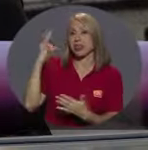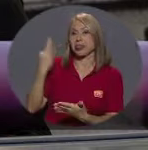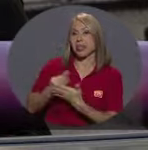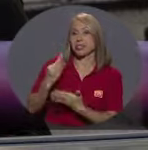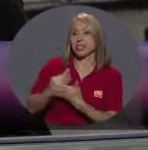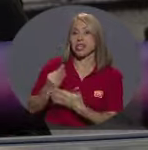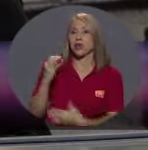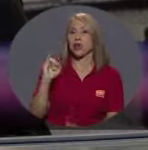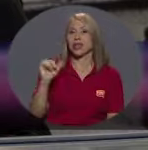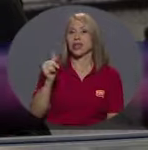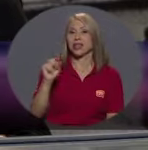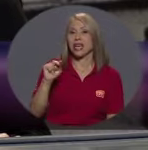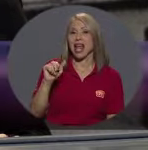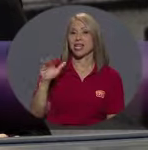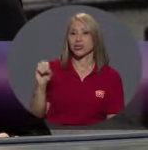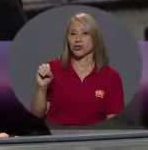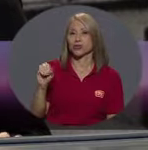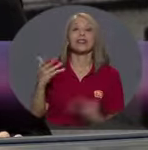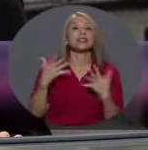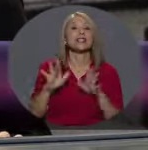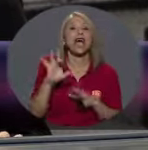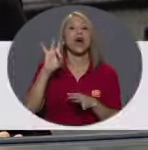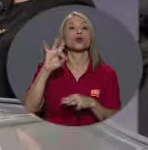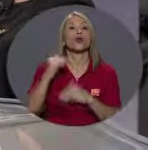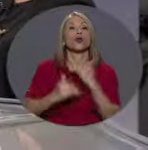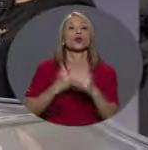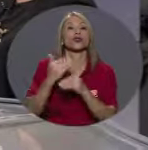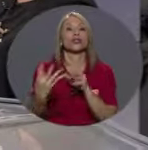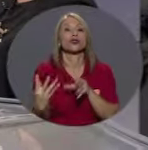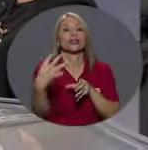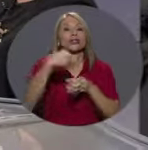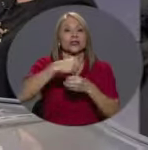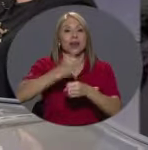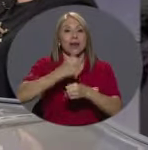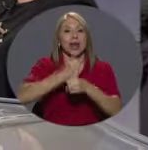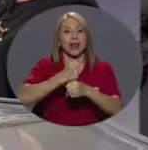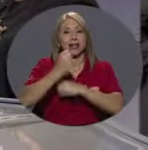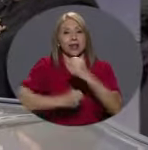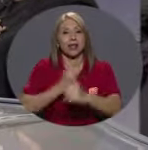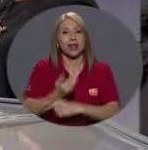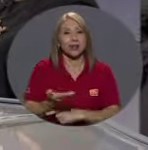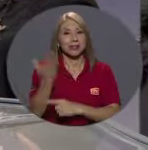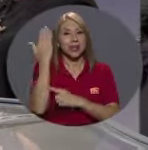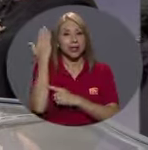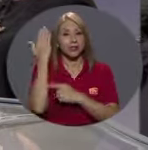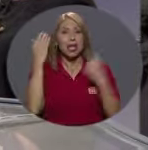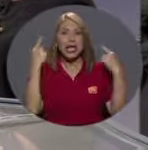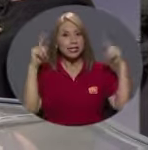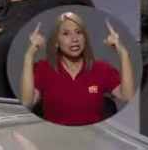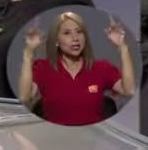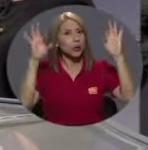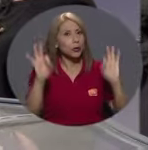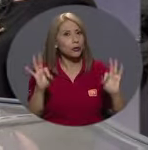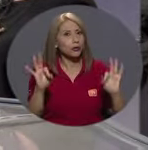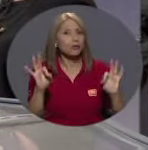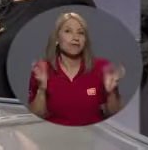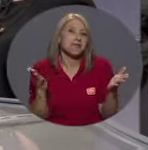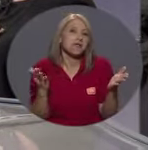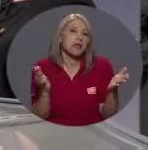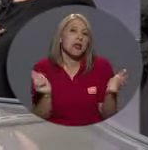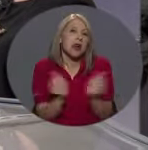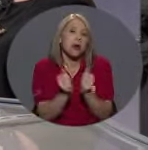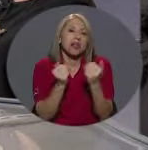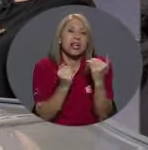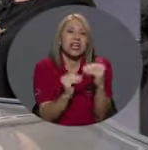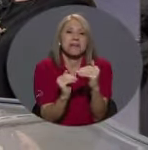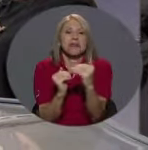en la UNA han sido 8 procesos de inserción laboral el año pasado muy exitosos, con sus limitaciones como cualquier